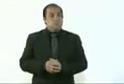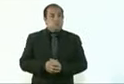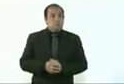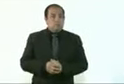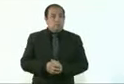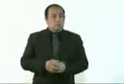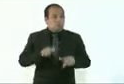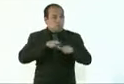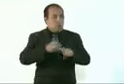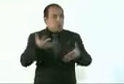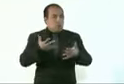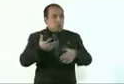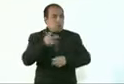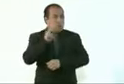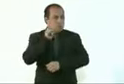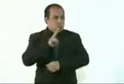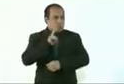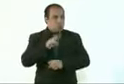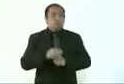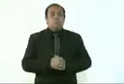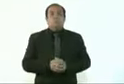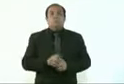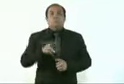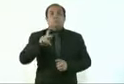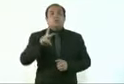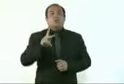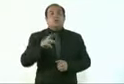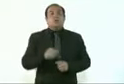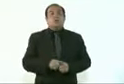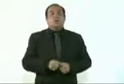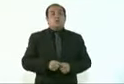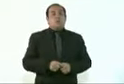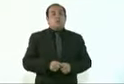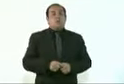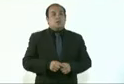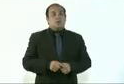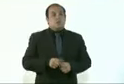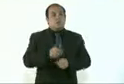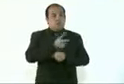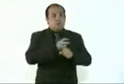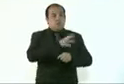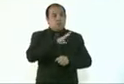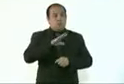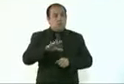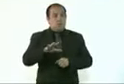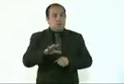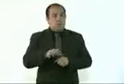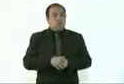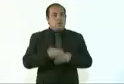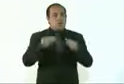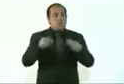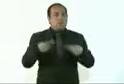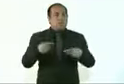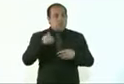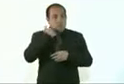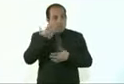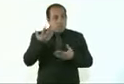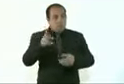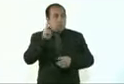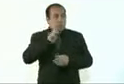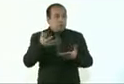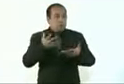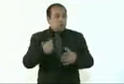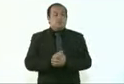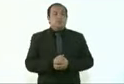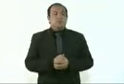Se van a seguir haciendo estas pruebas. Pero la orientación general es porque mucha gente está queriendo seguir a hacer pruebas. Entonces la orientación